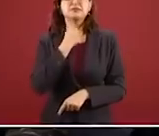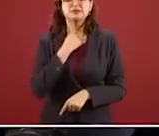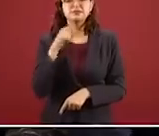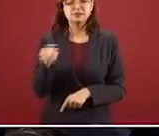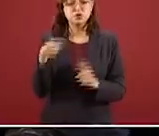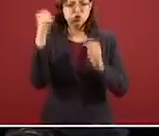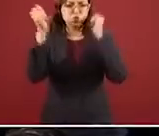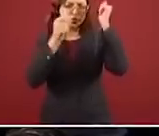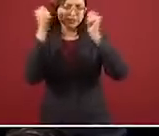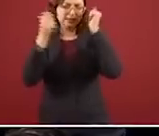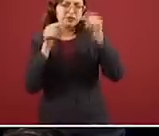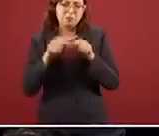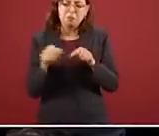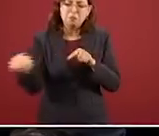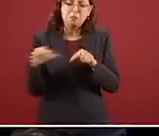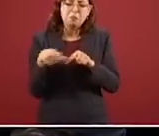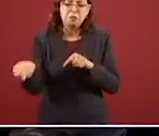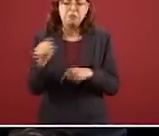turístico.